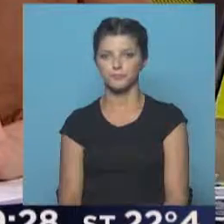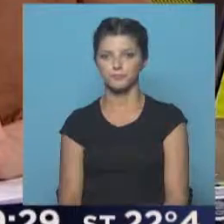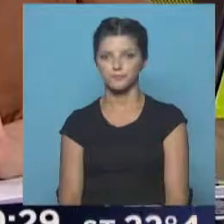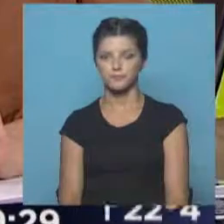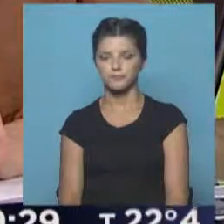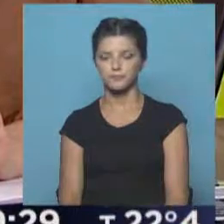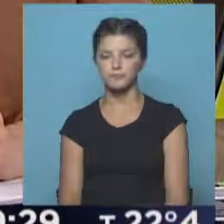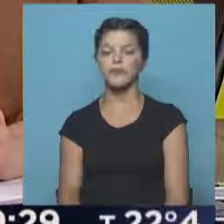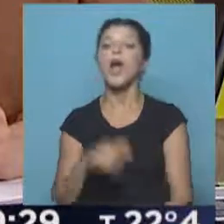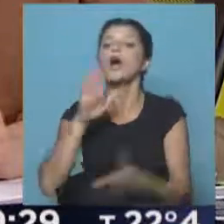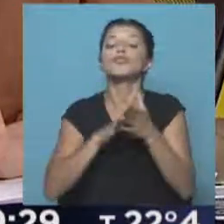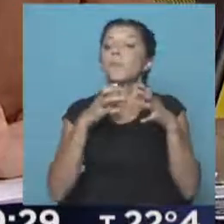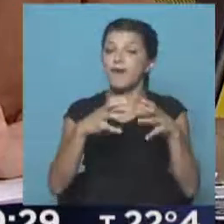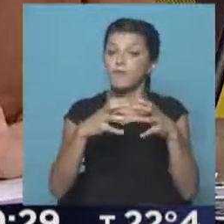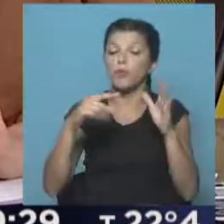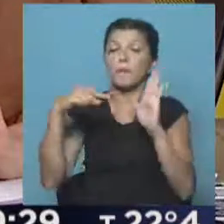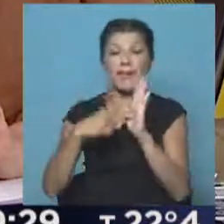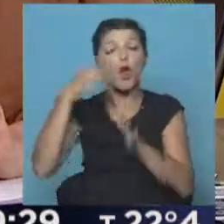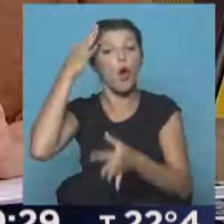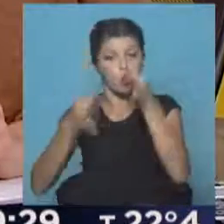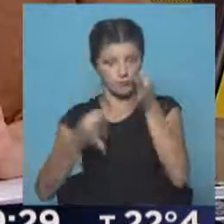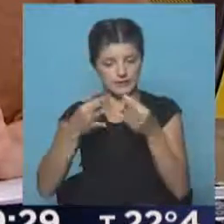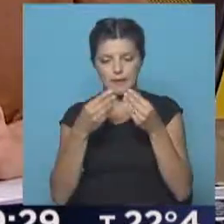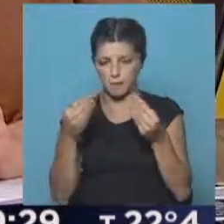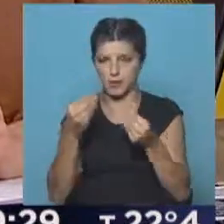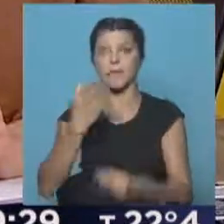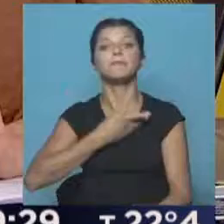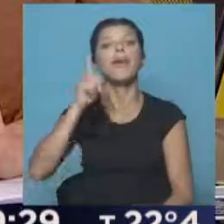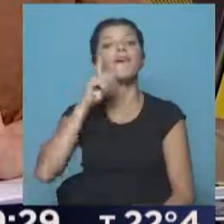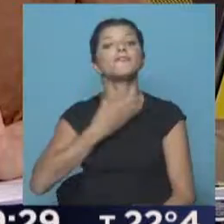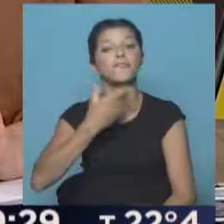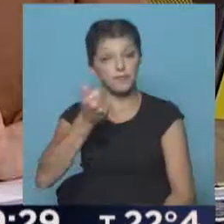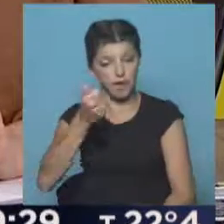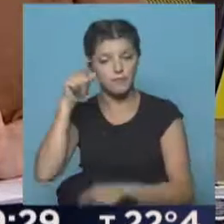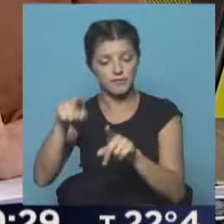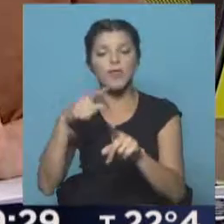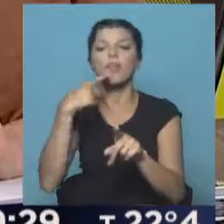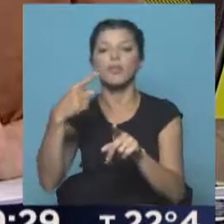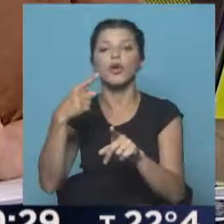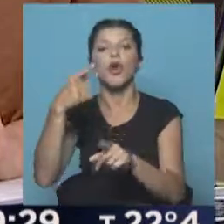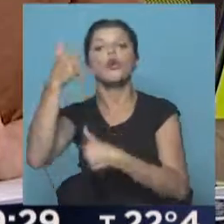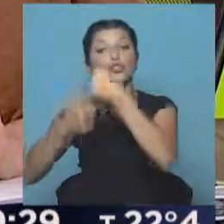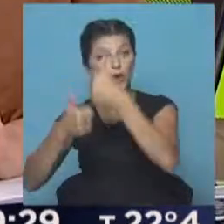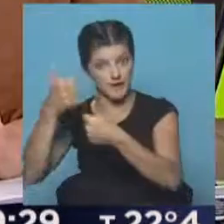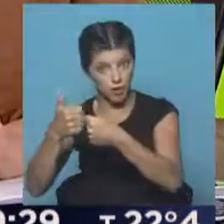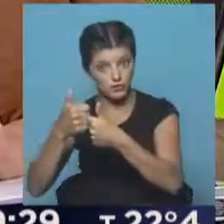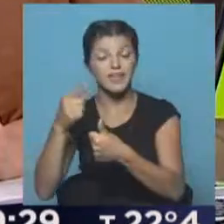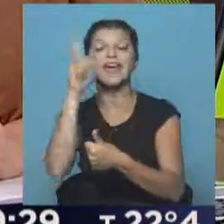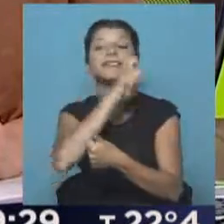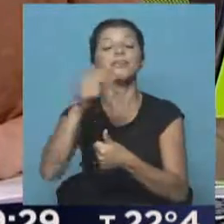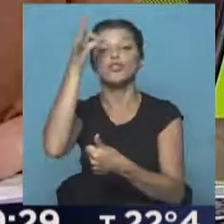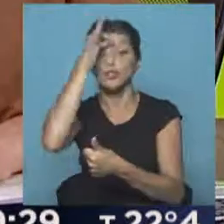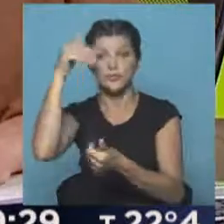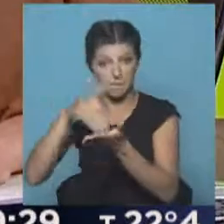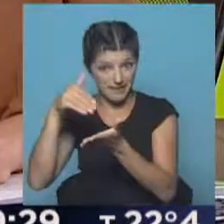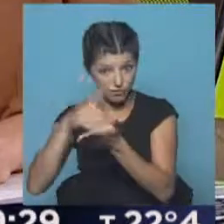Volvemos a acercarnos al fútbol, pero desde el ámbito judicial, porque en el FIFA Gate se supo que la empresa Torneos le va a pagar 112 millones de dólares